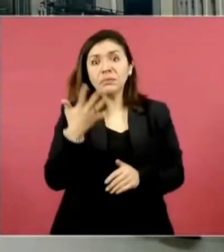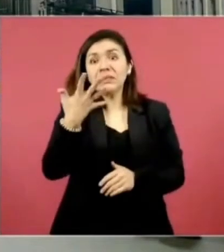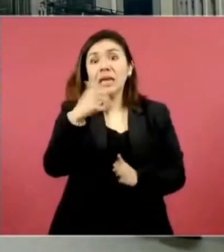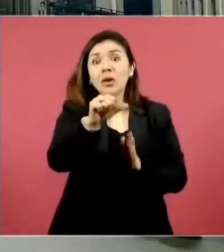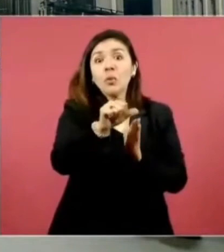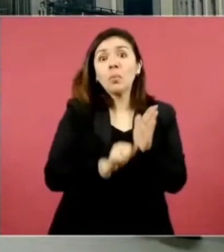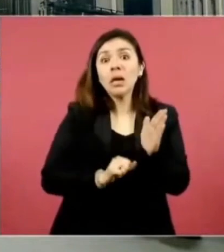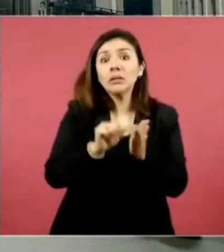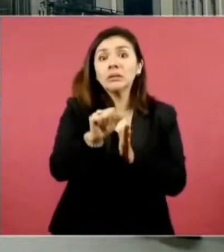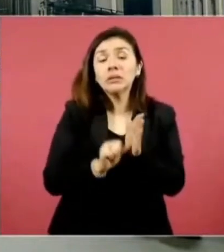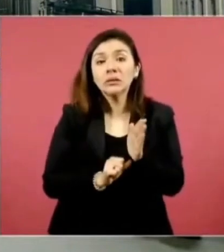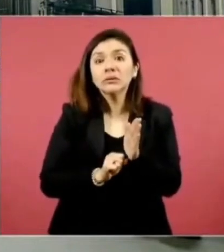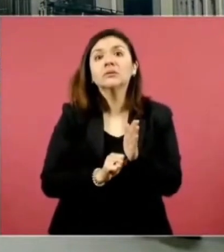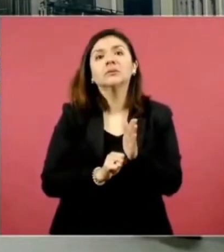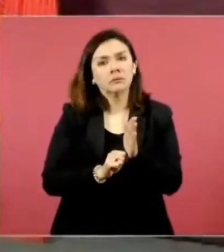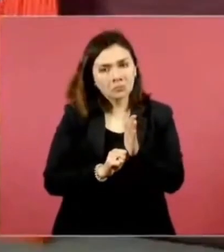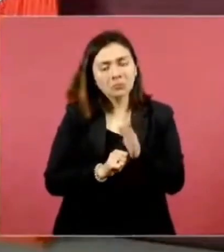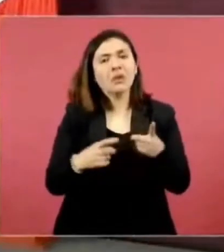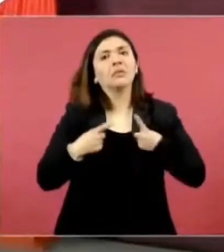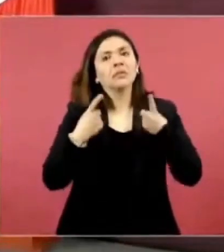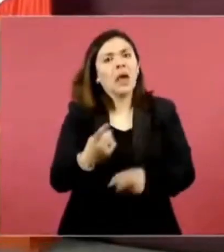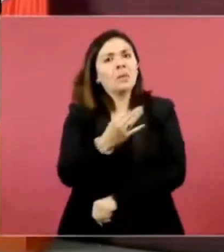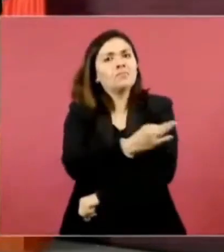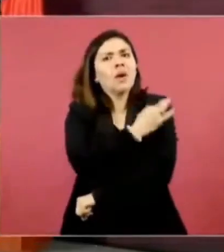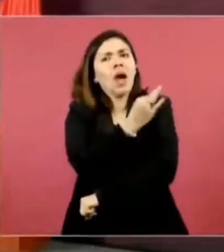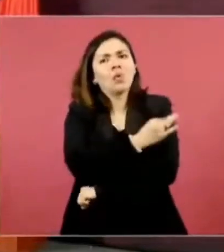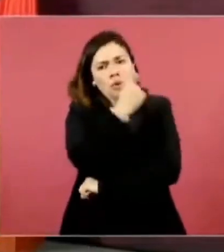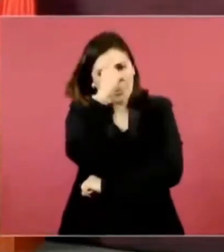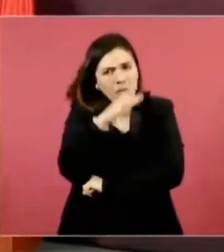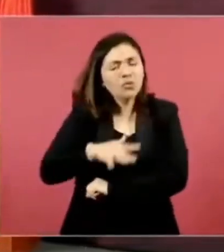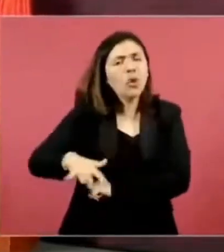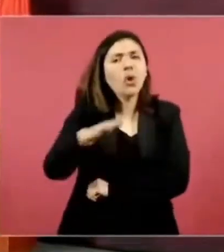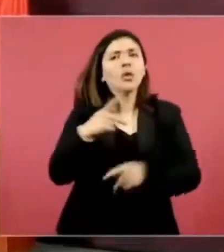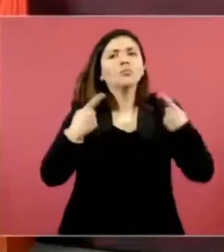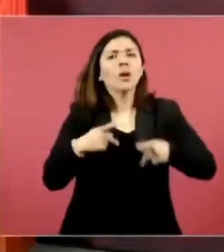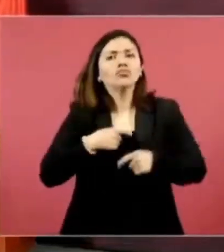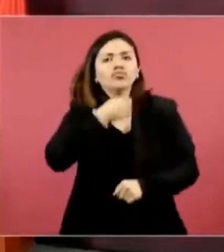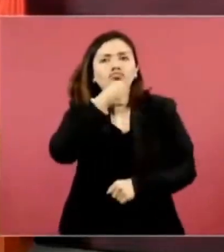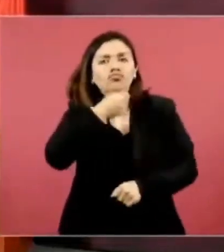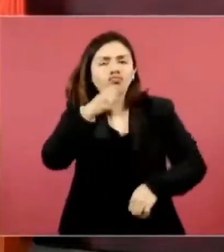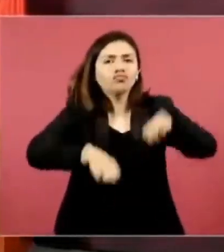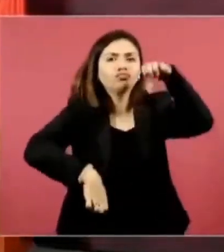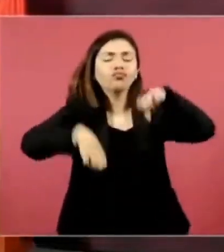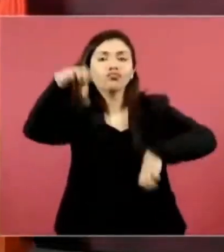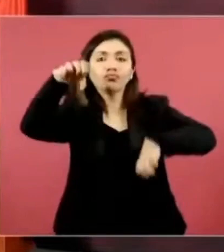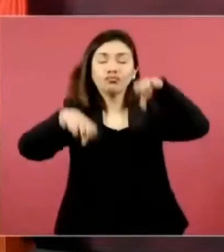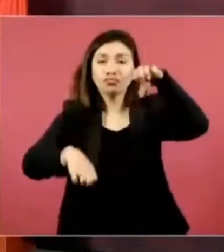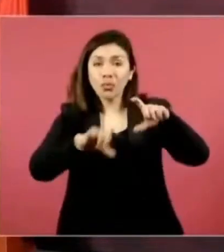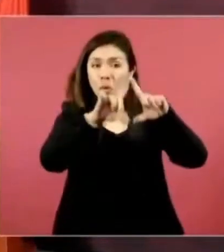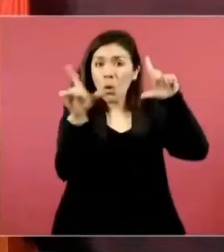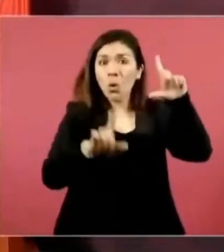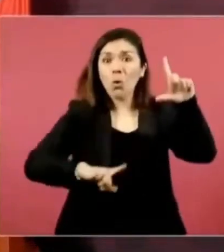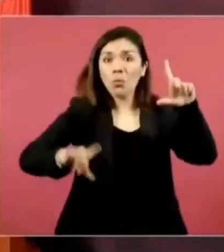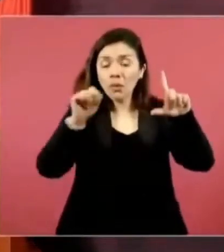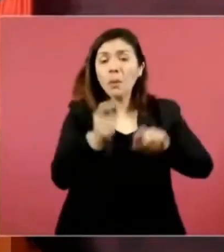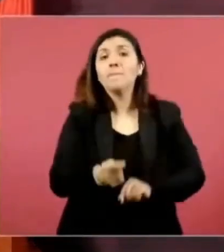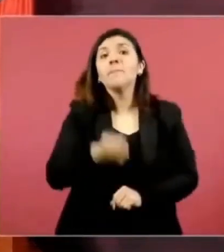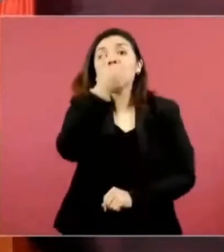vacunamos a todos los adultos mayores del país con una primera